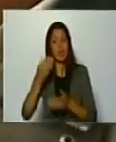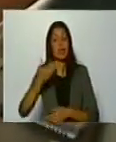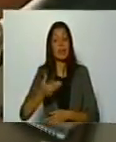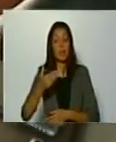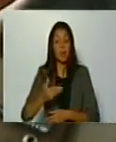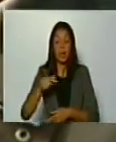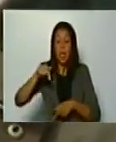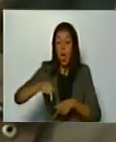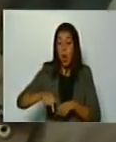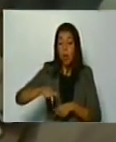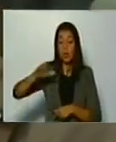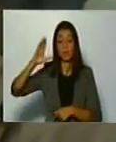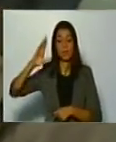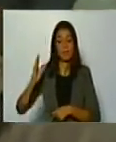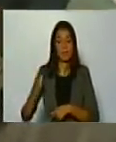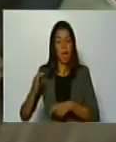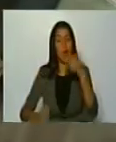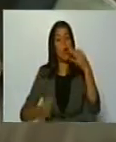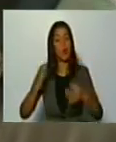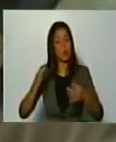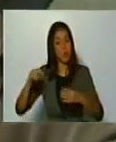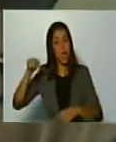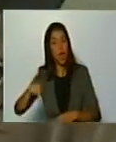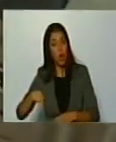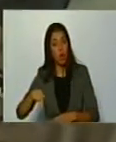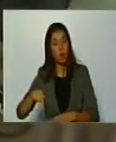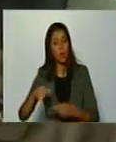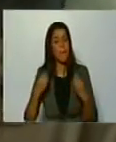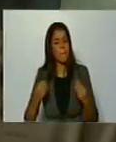hoy. Hoy hacer justicia.